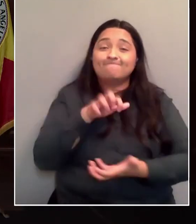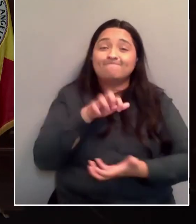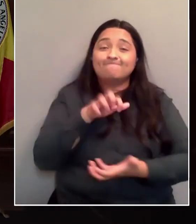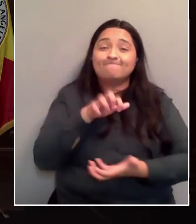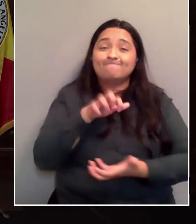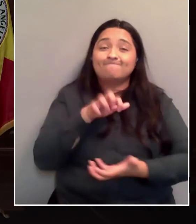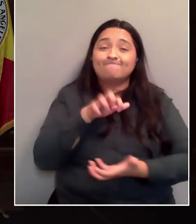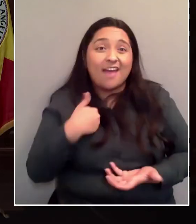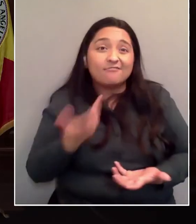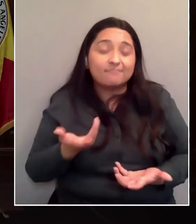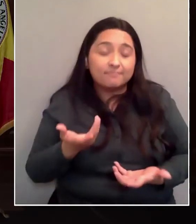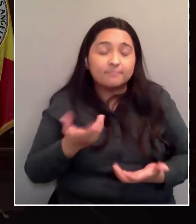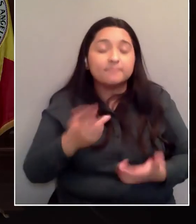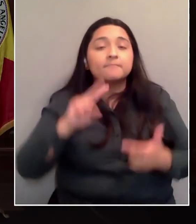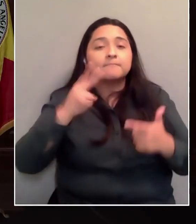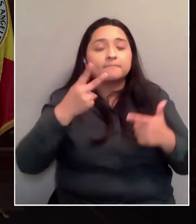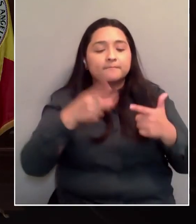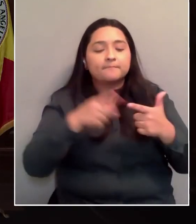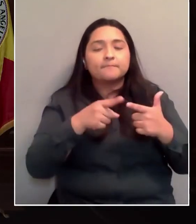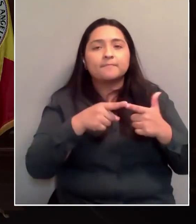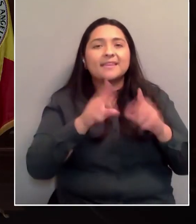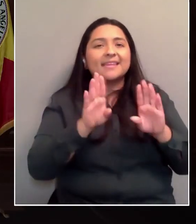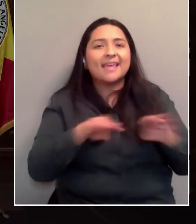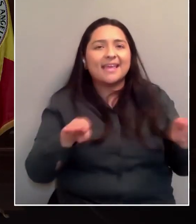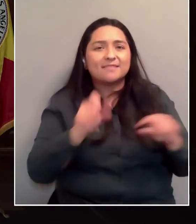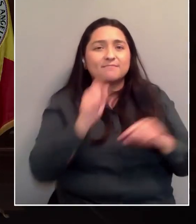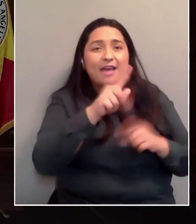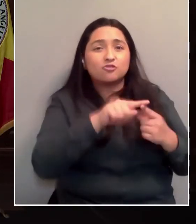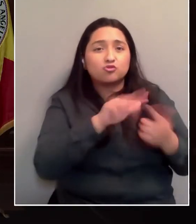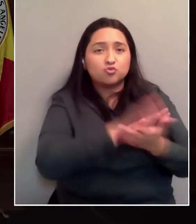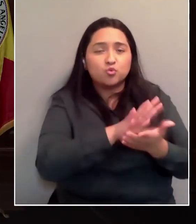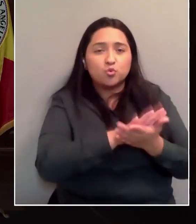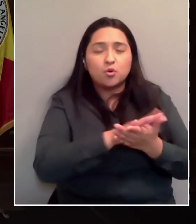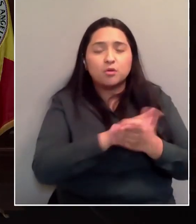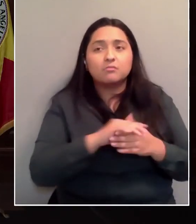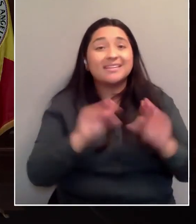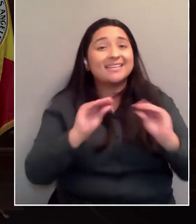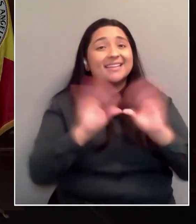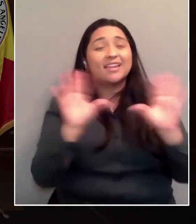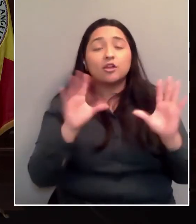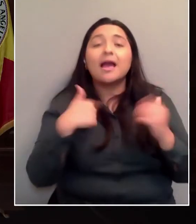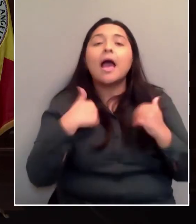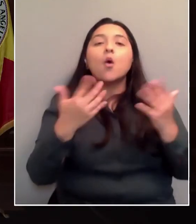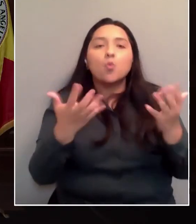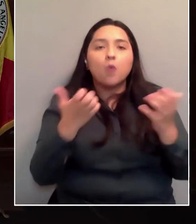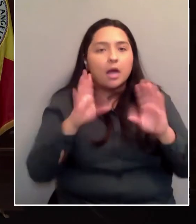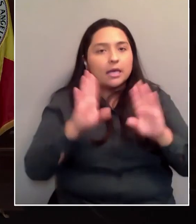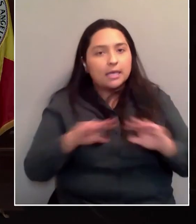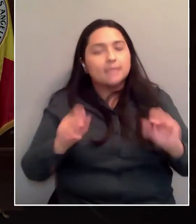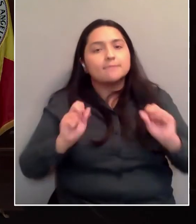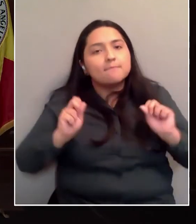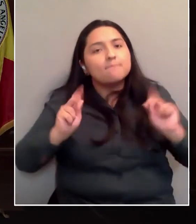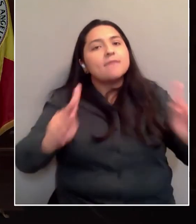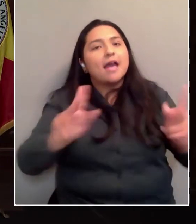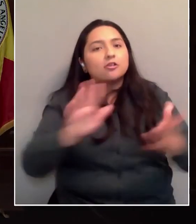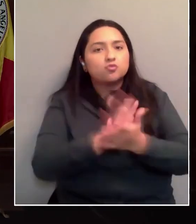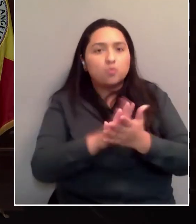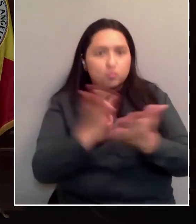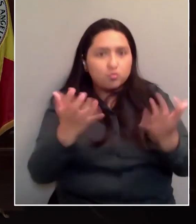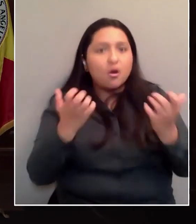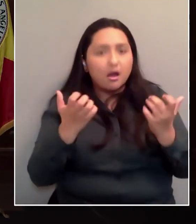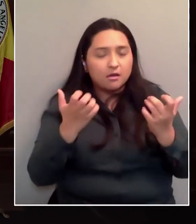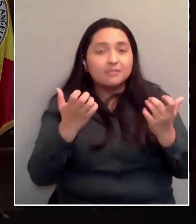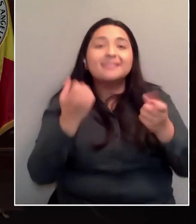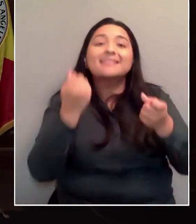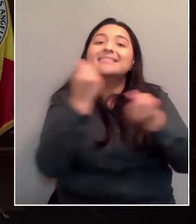kids back to school. Let me say very clearly, I want our children to be back in school. I want them to be back in school and I want them to be safe in school.